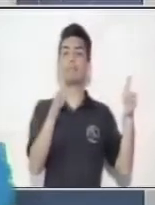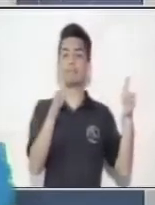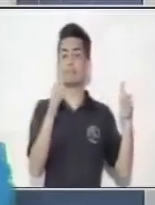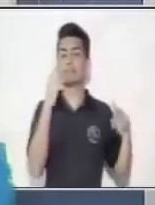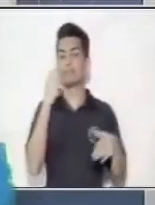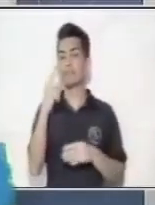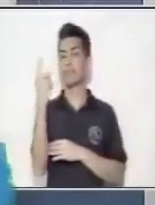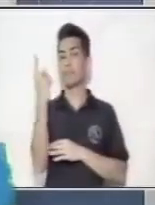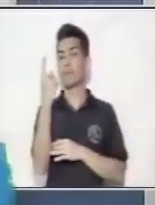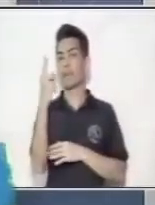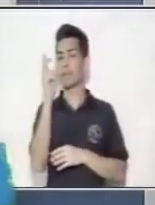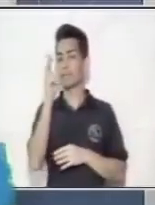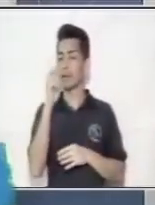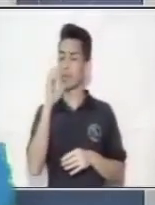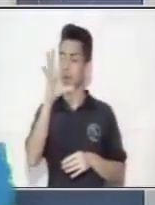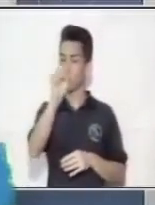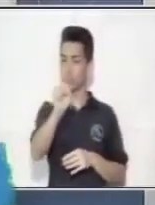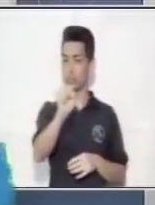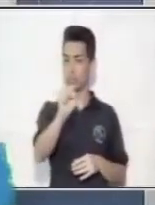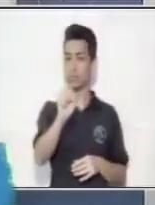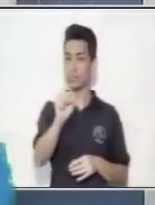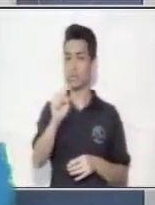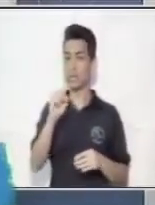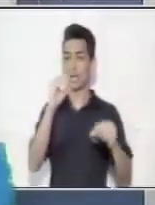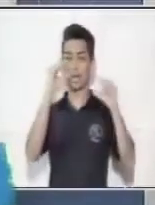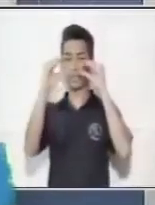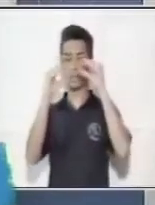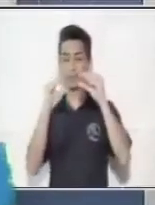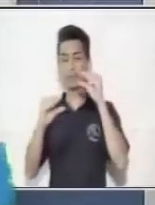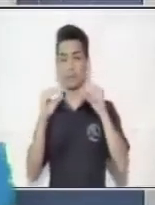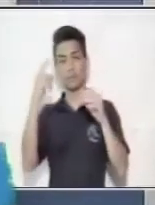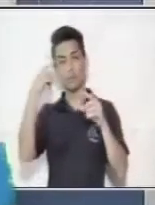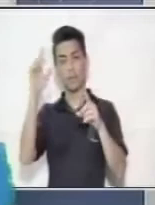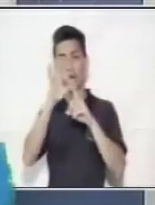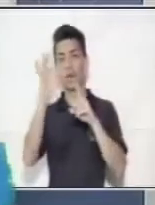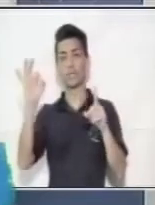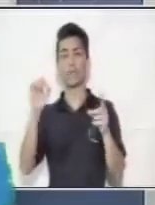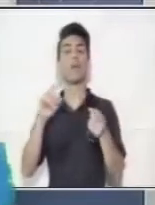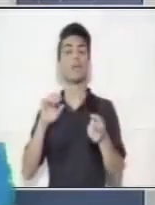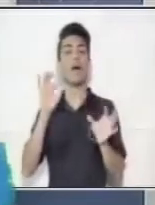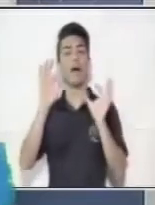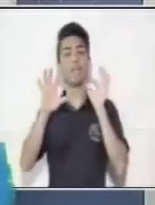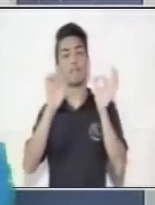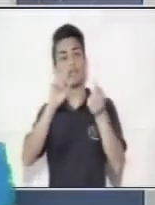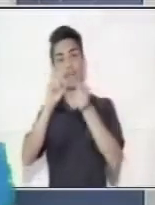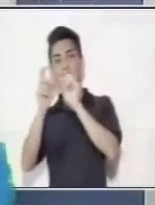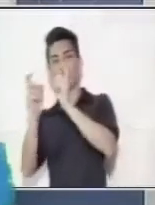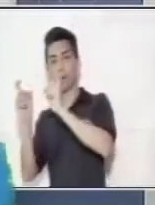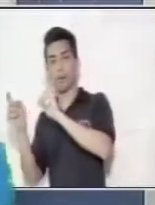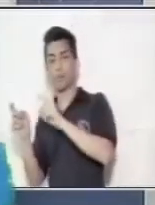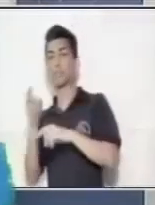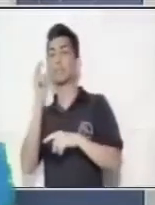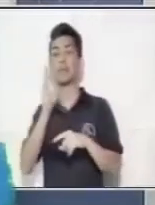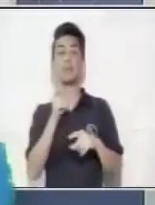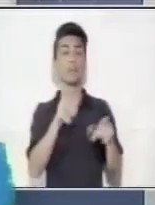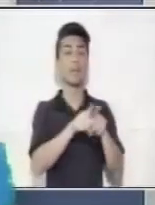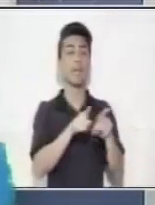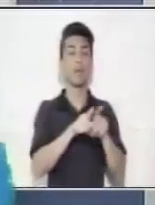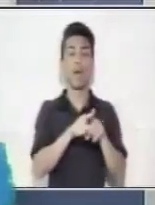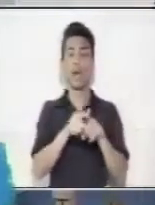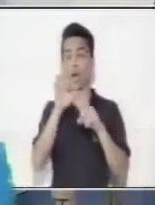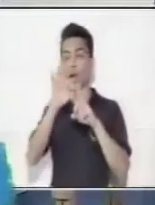que nosotros logremos identificar que la estructura en las oraciones cambia y que no precisamente siempre vamos a iniciar en una oración